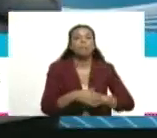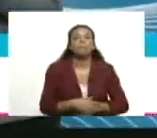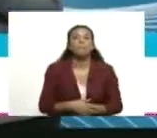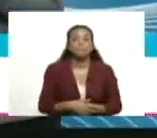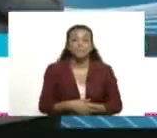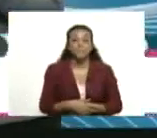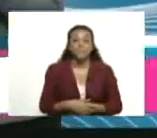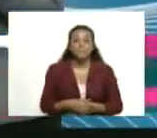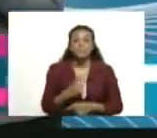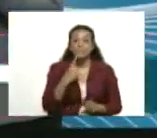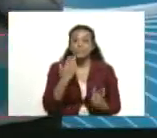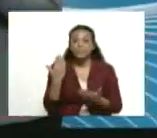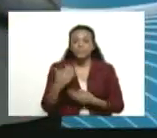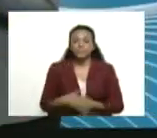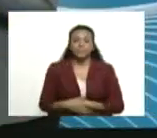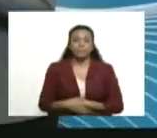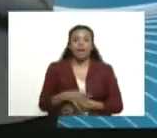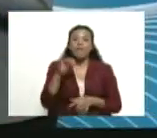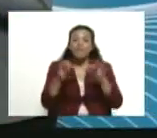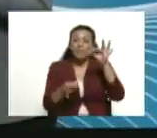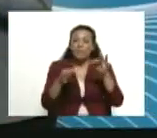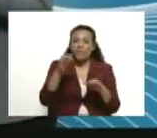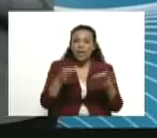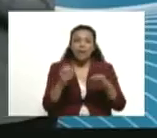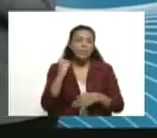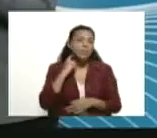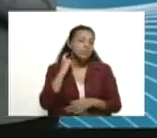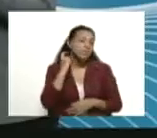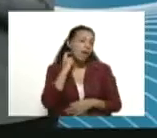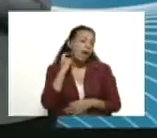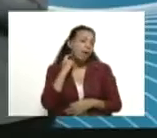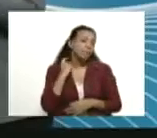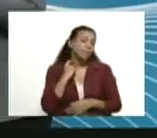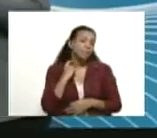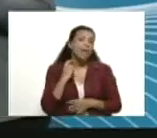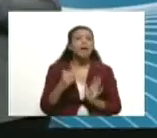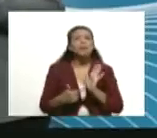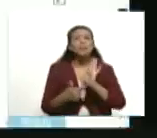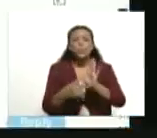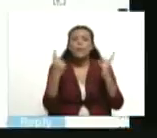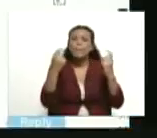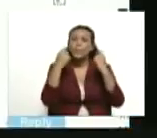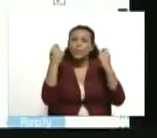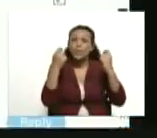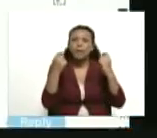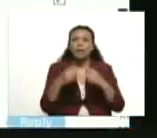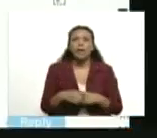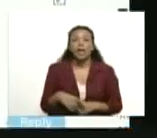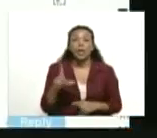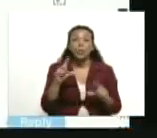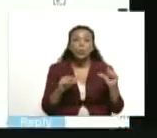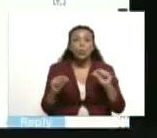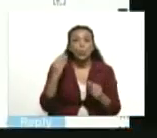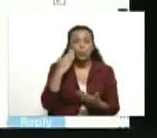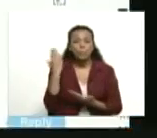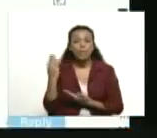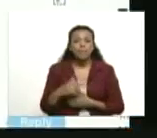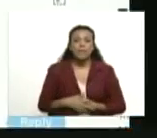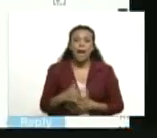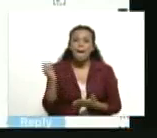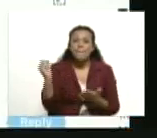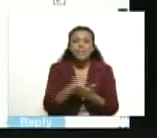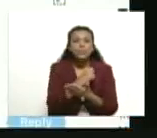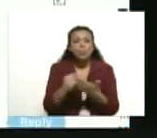Continuamos, presidente. Vamos a la cuenta del fiscal general de la República, Tarek William Saab, quien publicó en su cuenta en Twitter, ante las amenazas de muerte